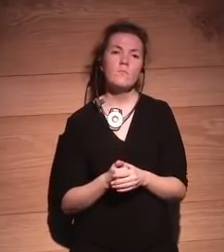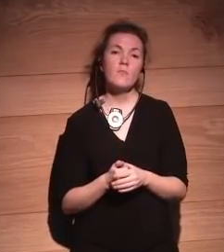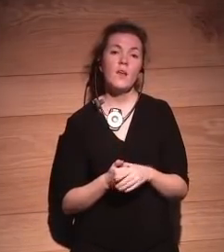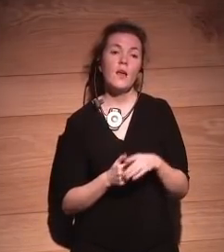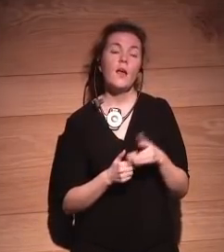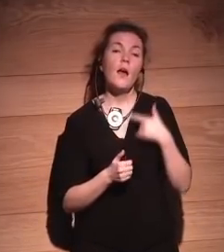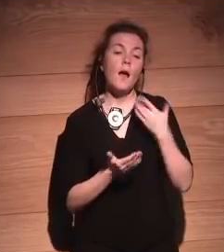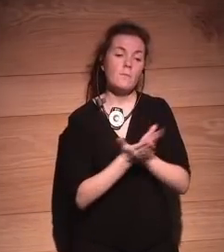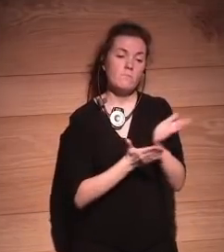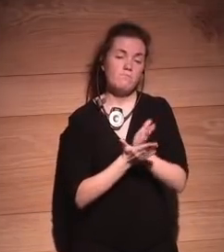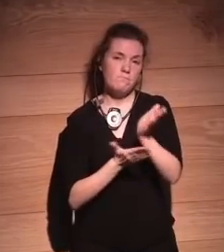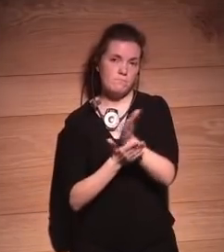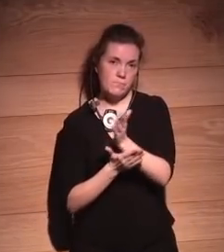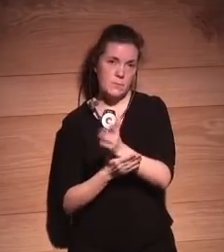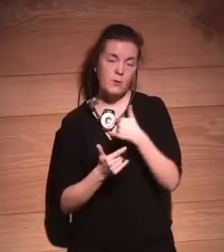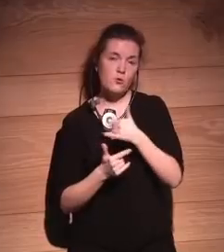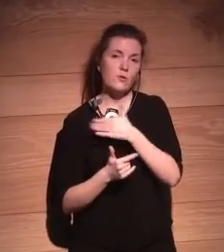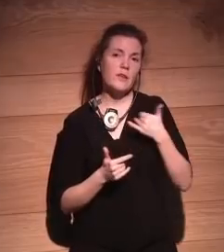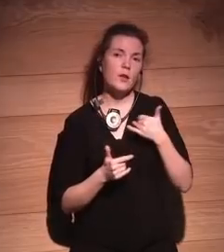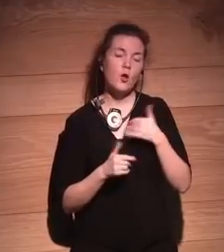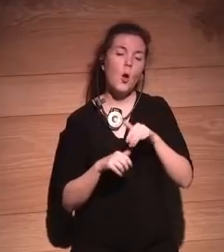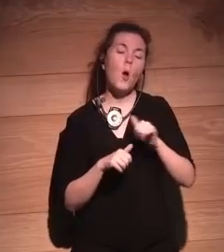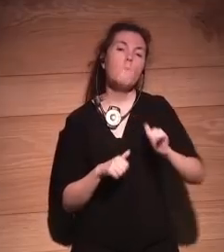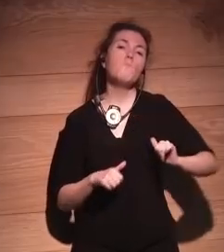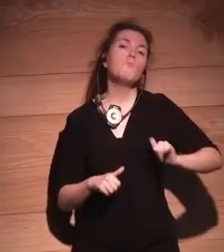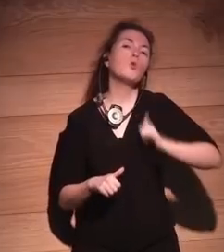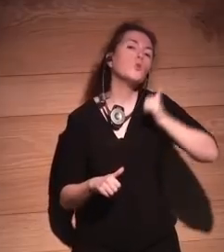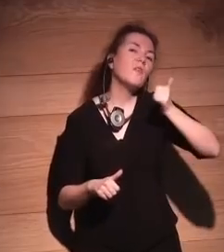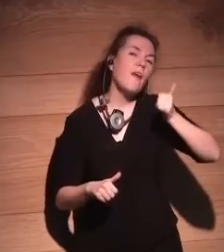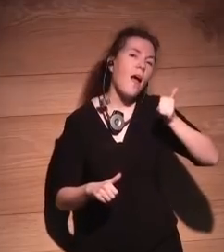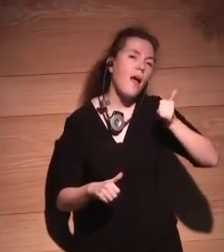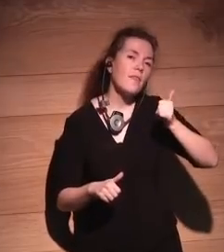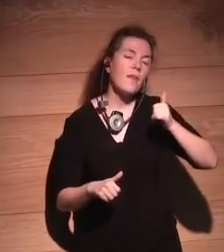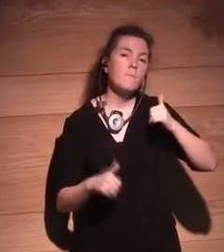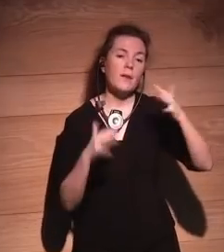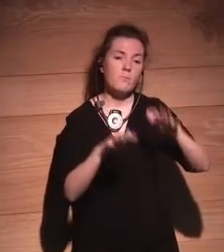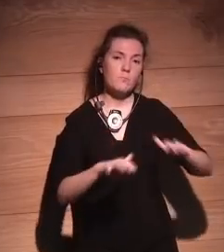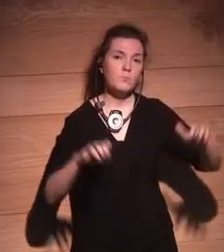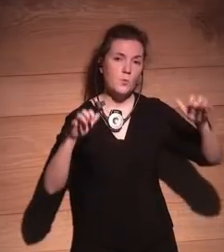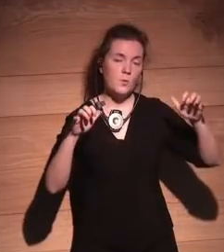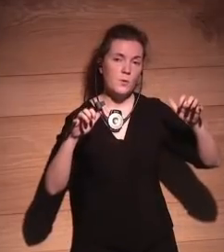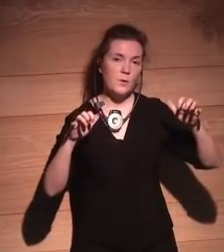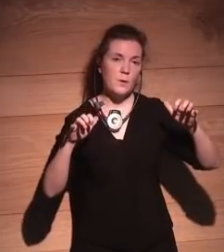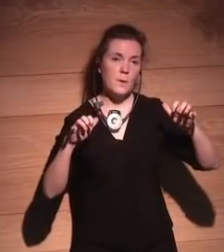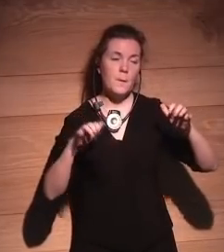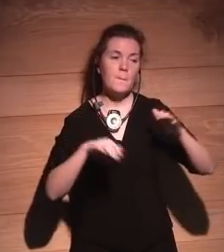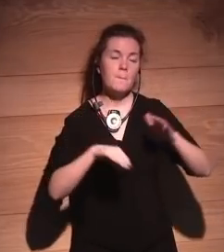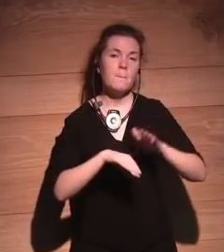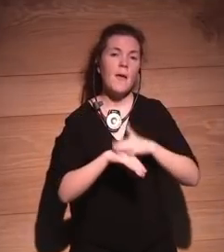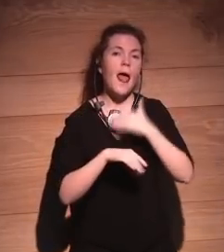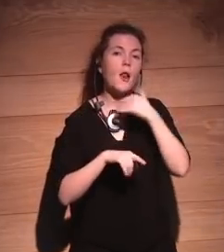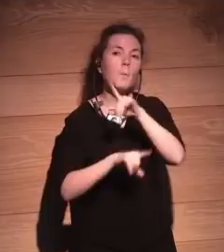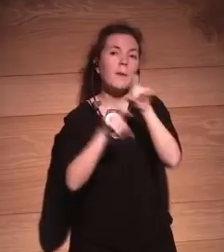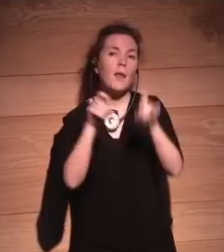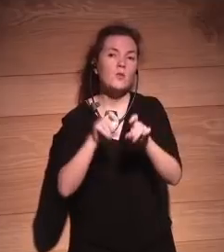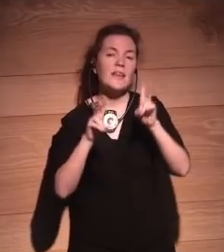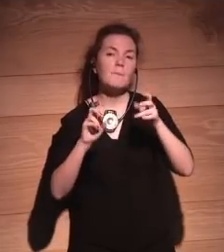varias direcciones, pero quería dar una oportunidad a la audiencia para alguna pregunta